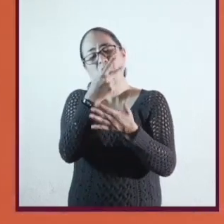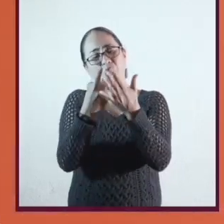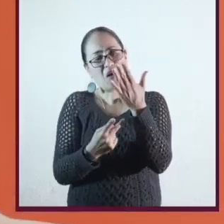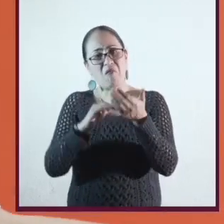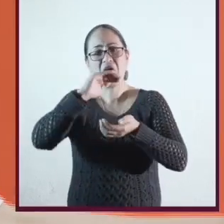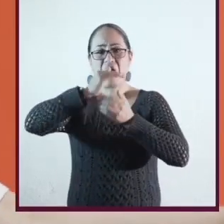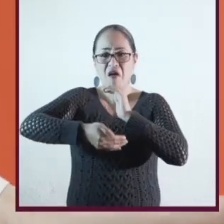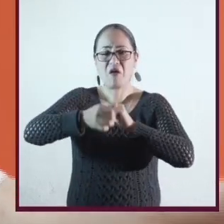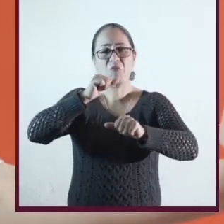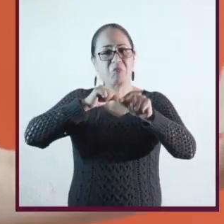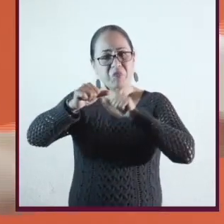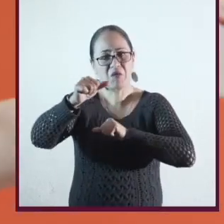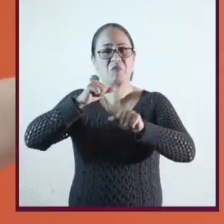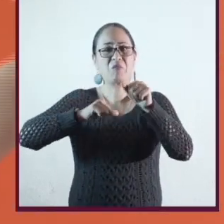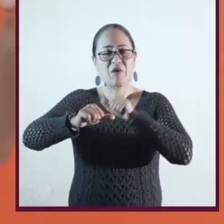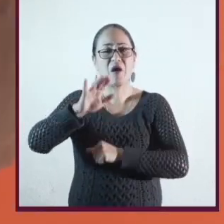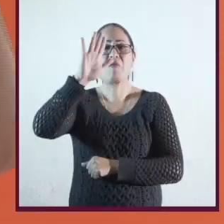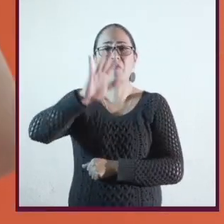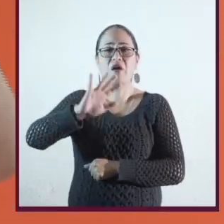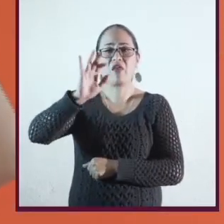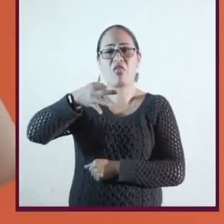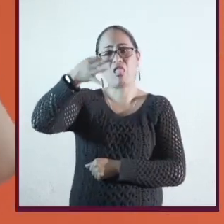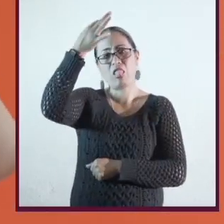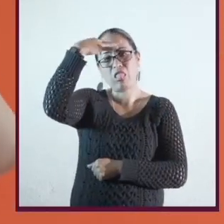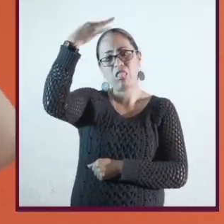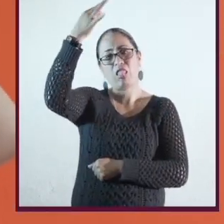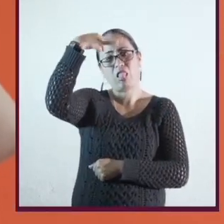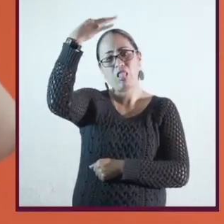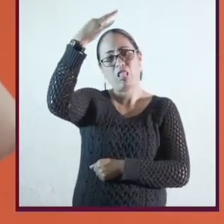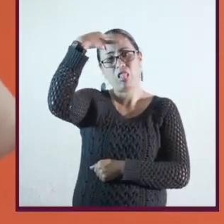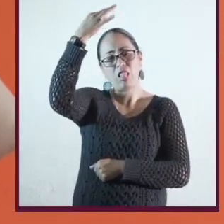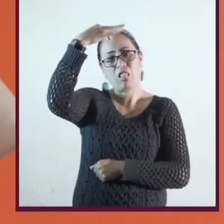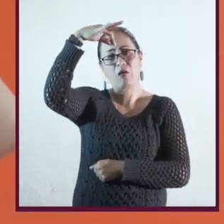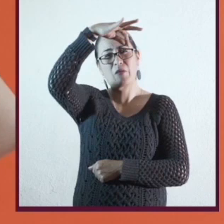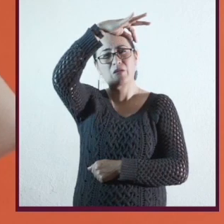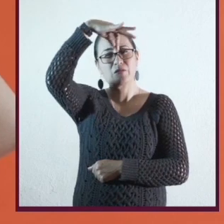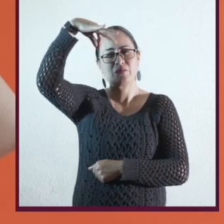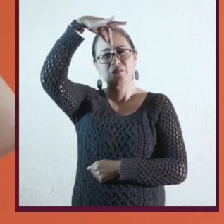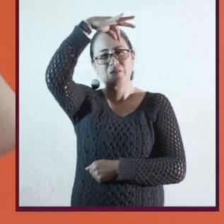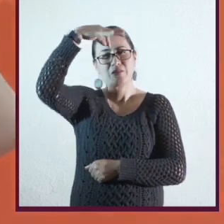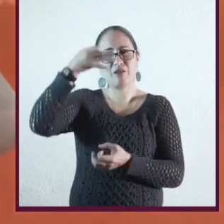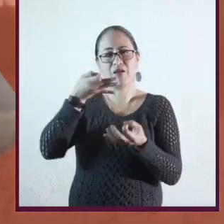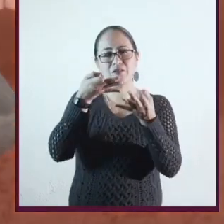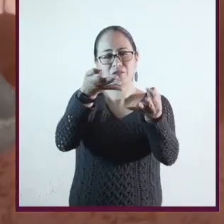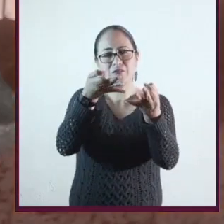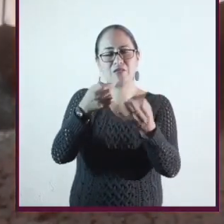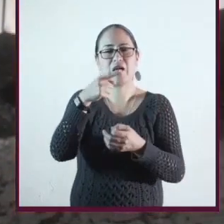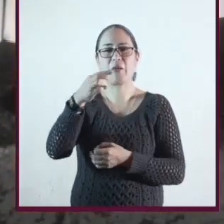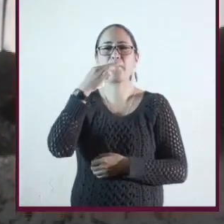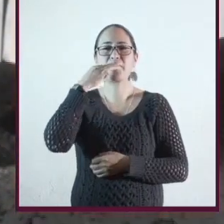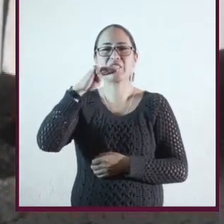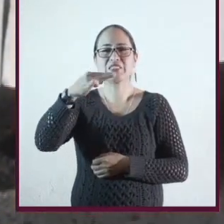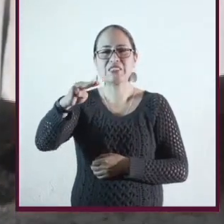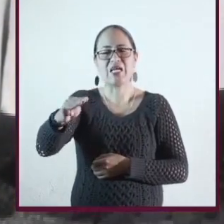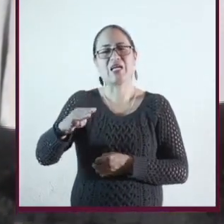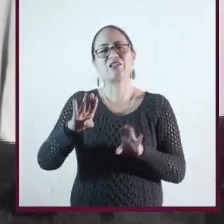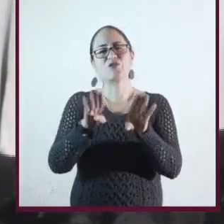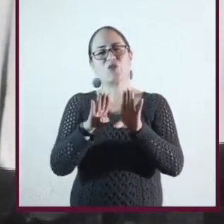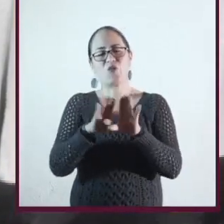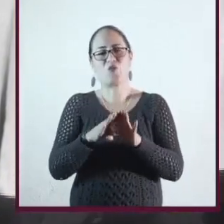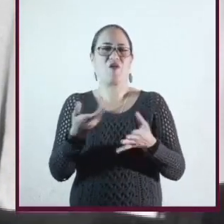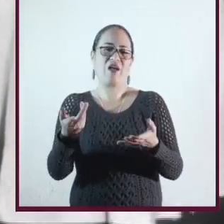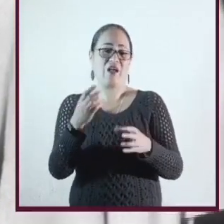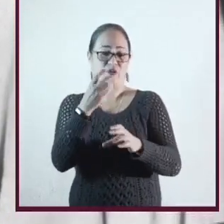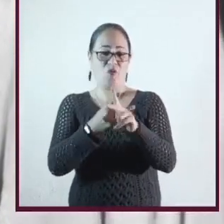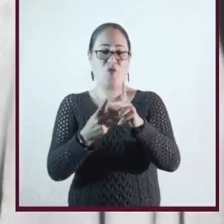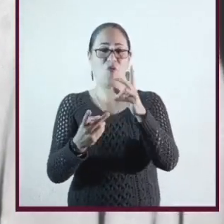a mensajes publicitarios que proyectan modelos de felicidad con base en la compra de los productos anunciados. Bueno, la publicidad